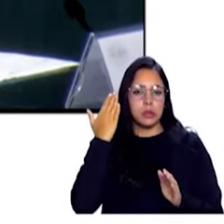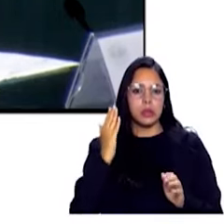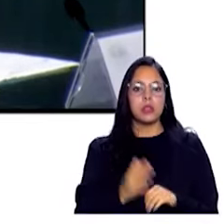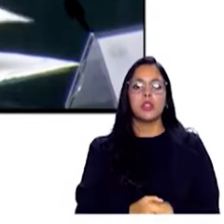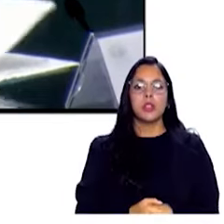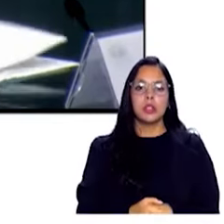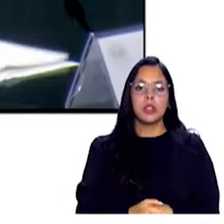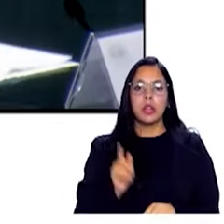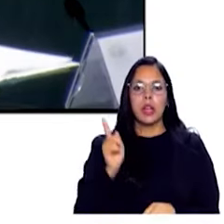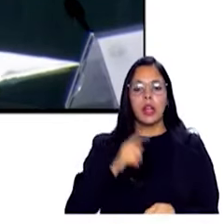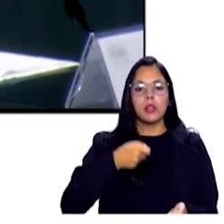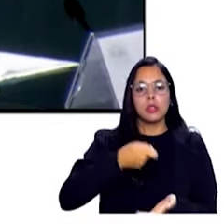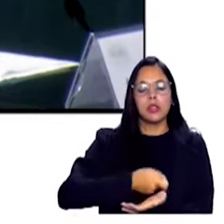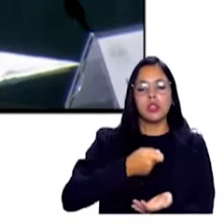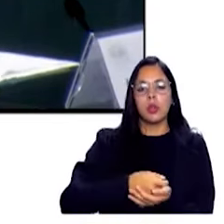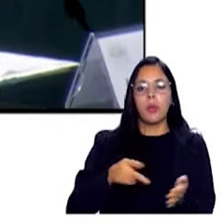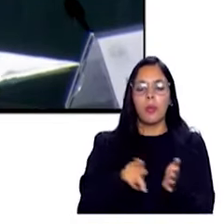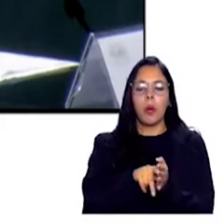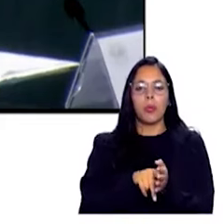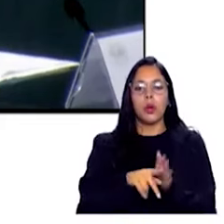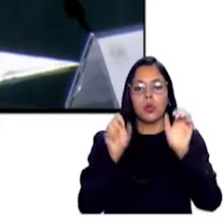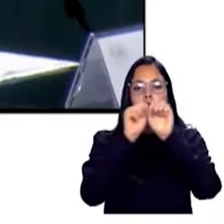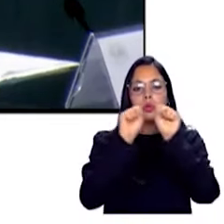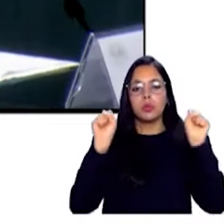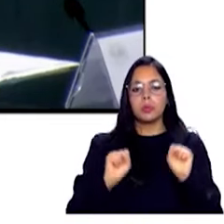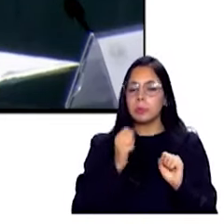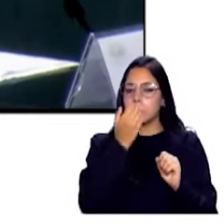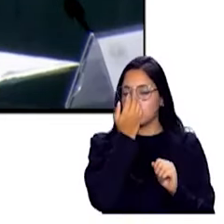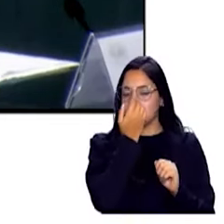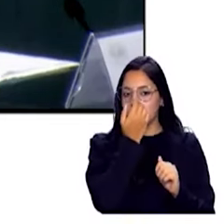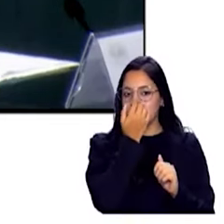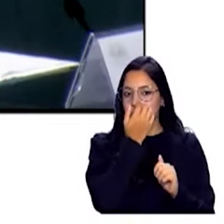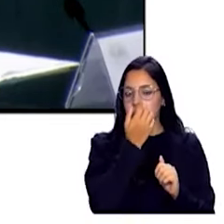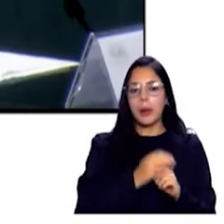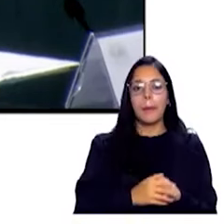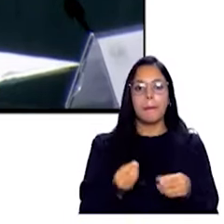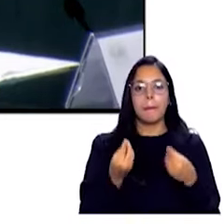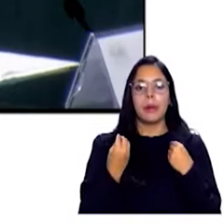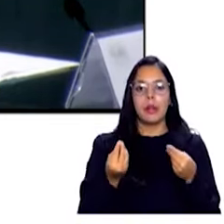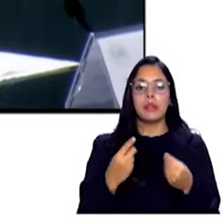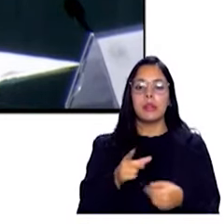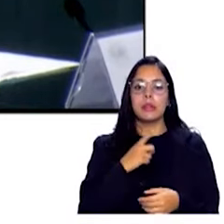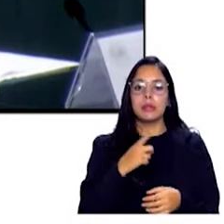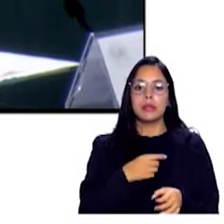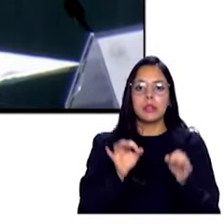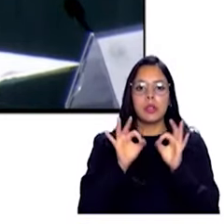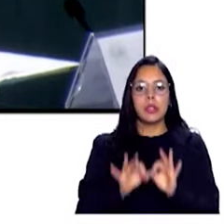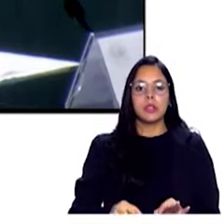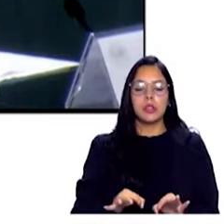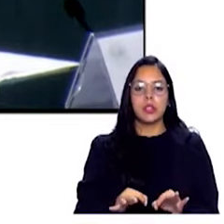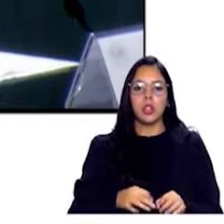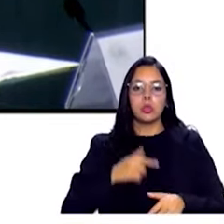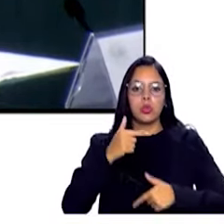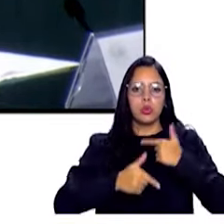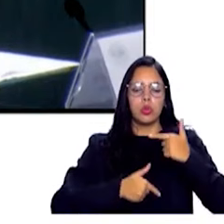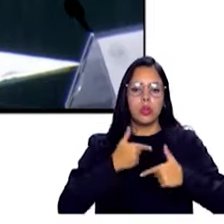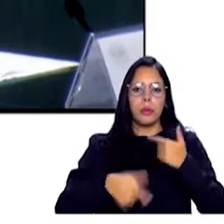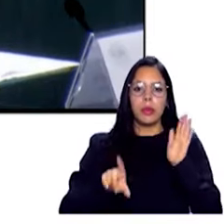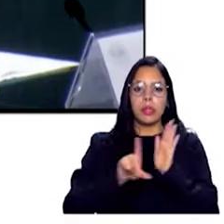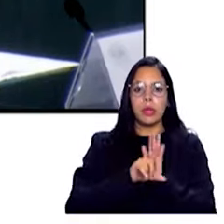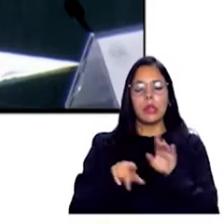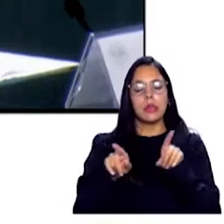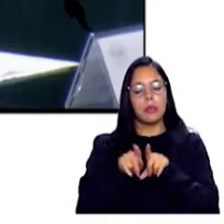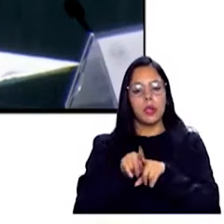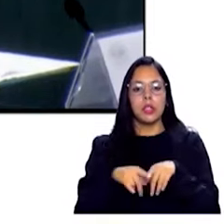proporcionar la necesaria eficacia y la necesaria seguridad jurídica al sistema Y asegurar